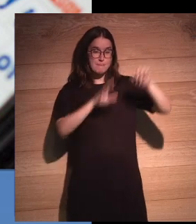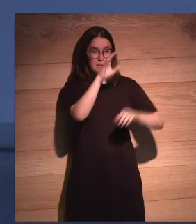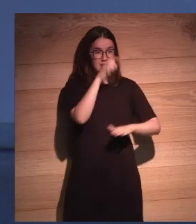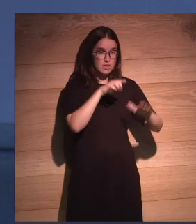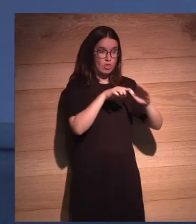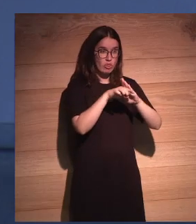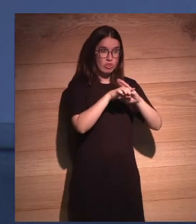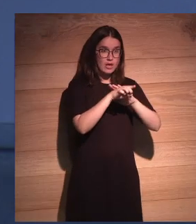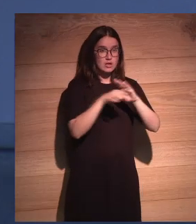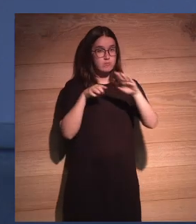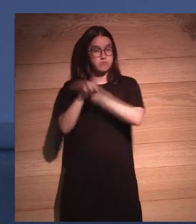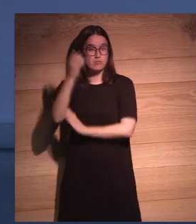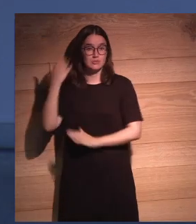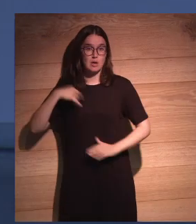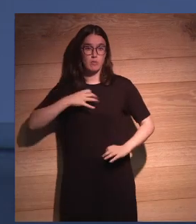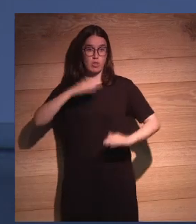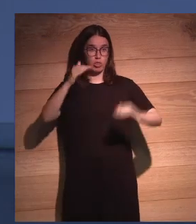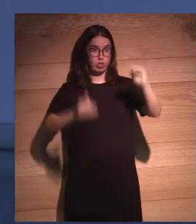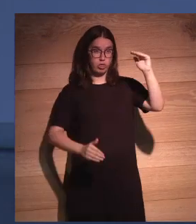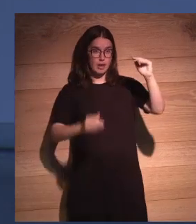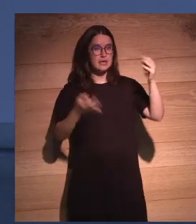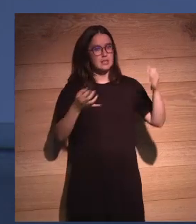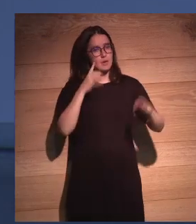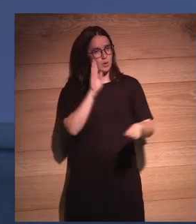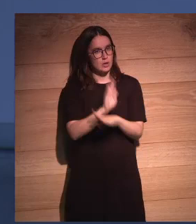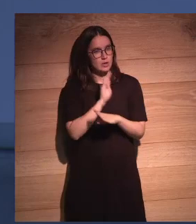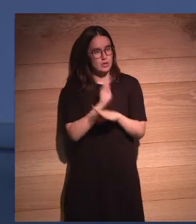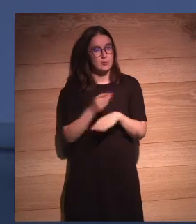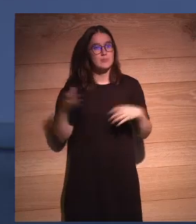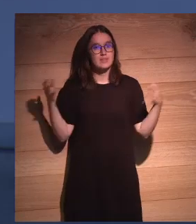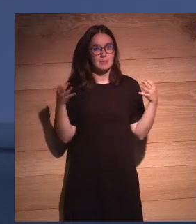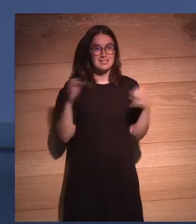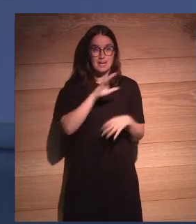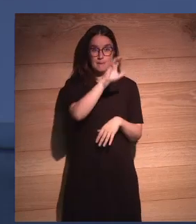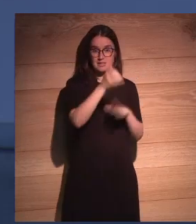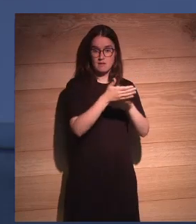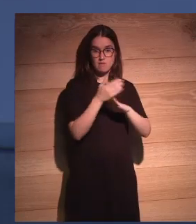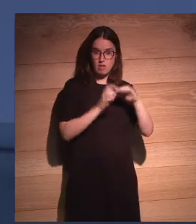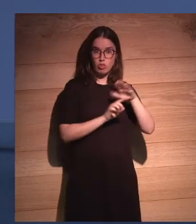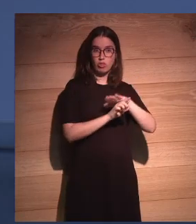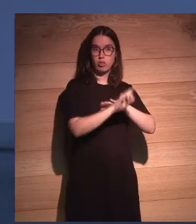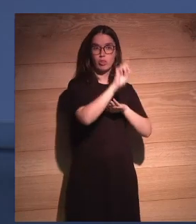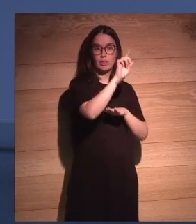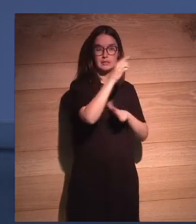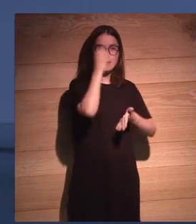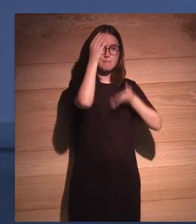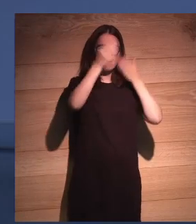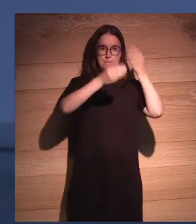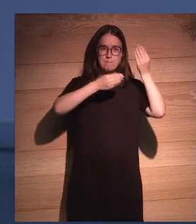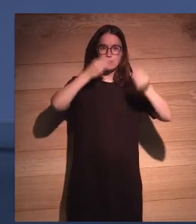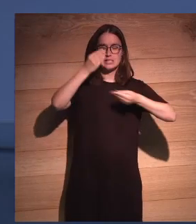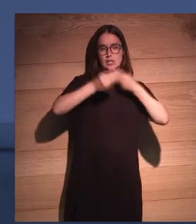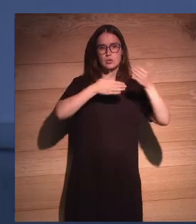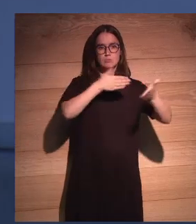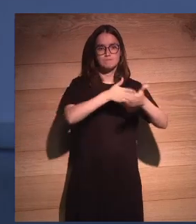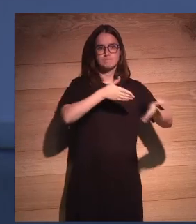países desarrollados, si no tenemos en cuenta lo que hay que tener. Lo que pasa es que los países en desarrollo están pensando en los